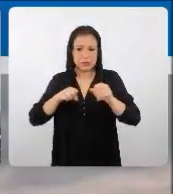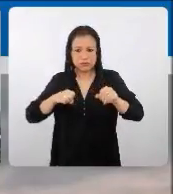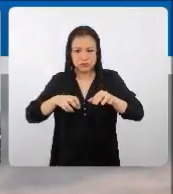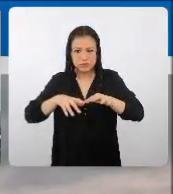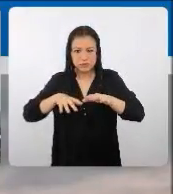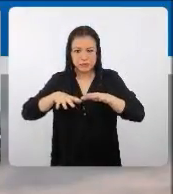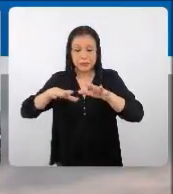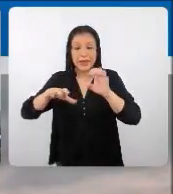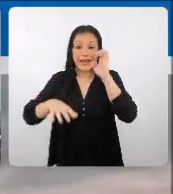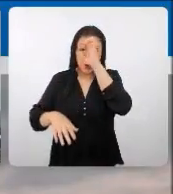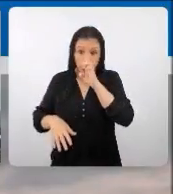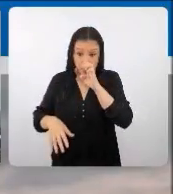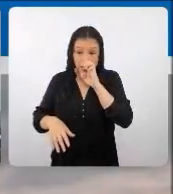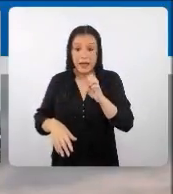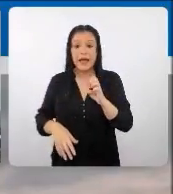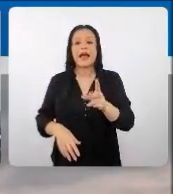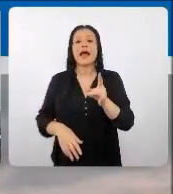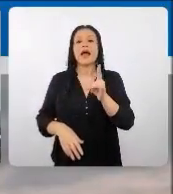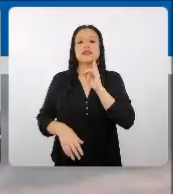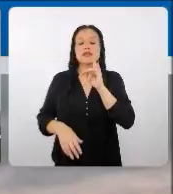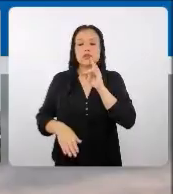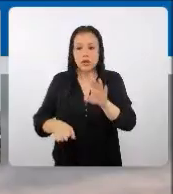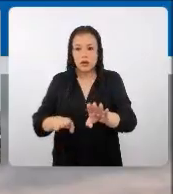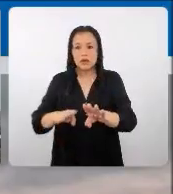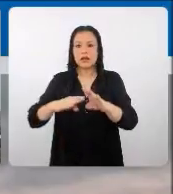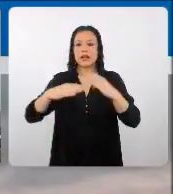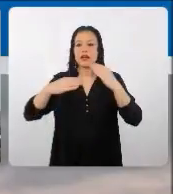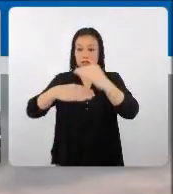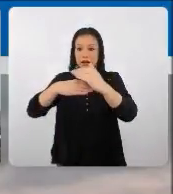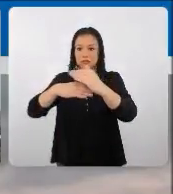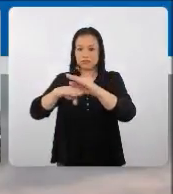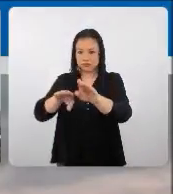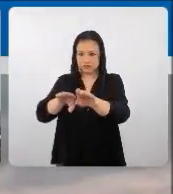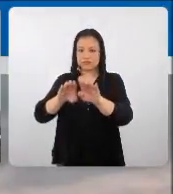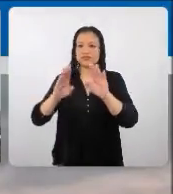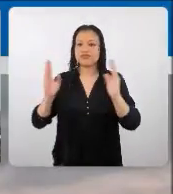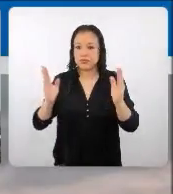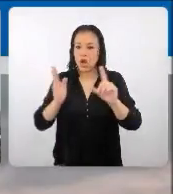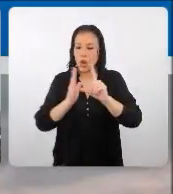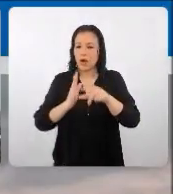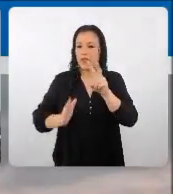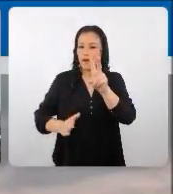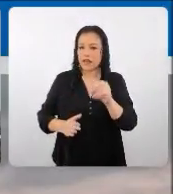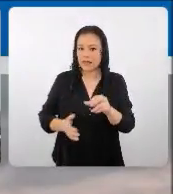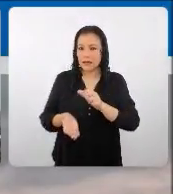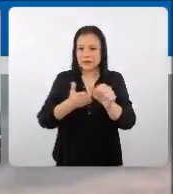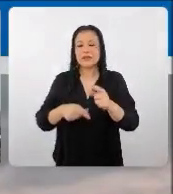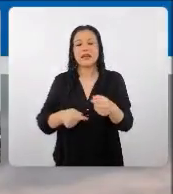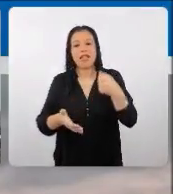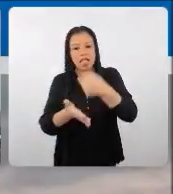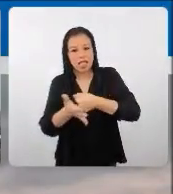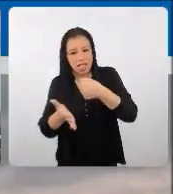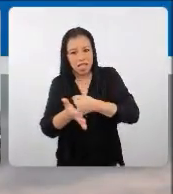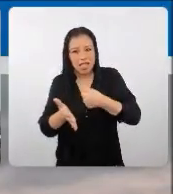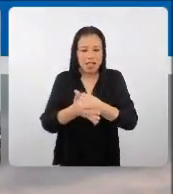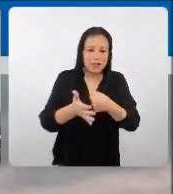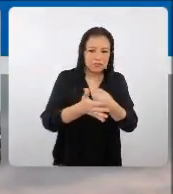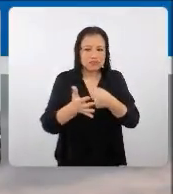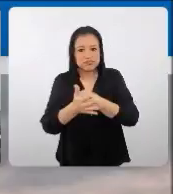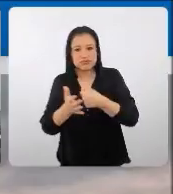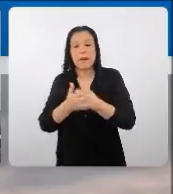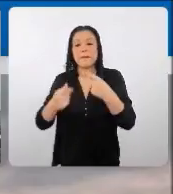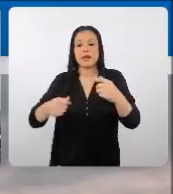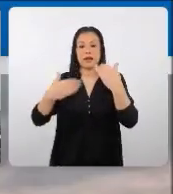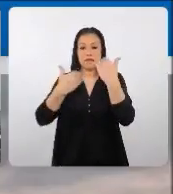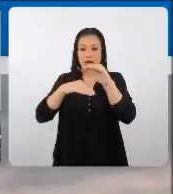Europa, Estados Unidos abre sus fronteras después de 20 meses. Entonces aquí hay una lucha constante, pero las